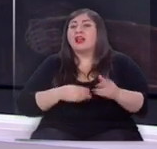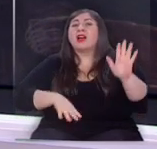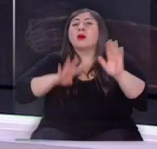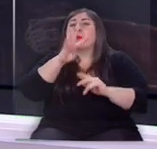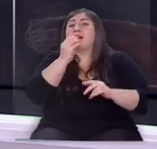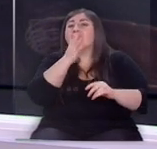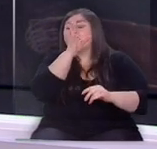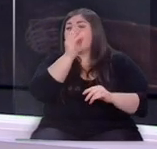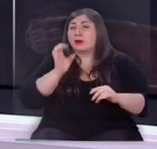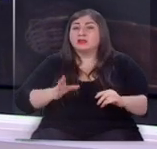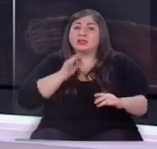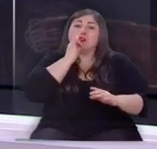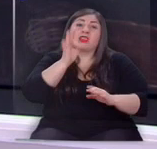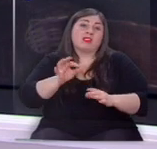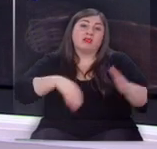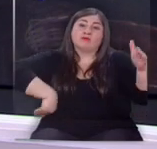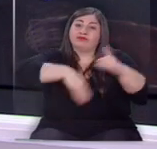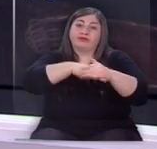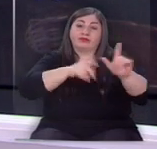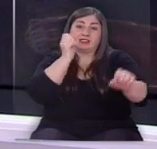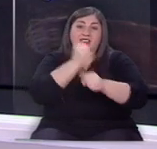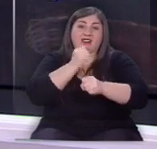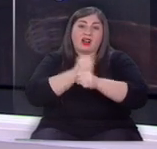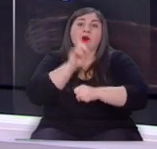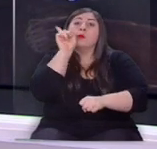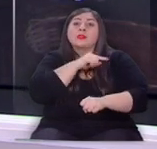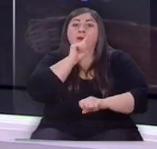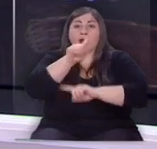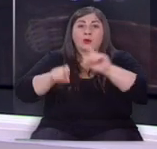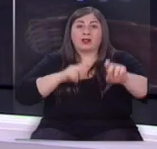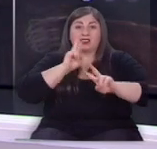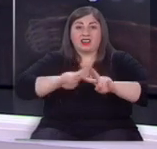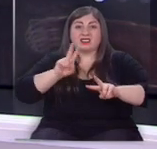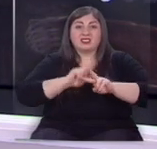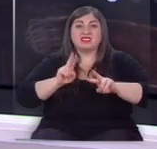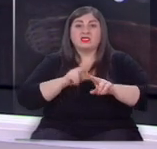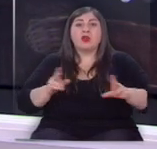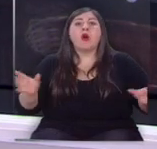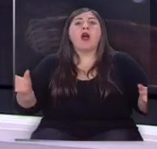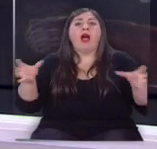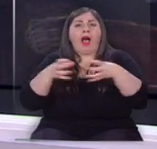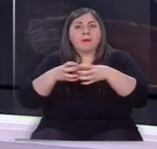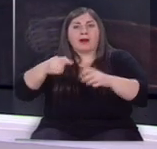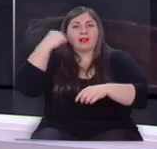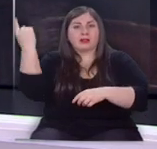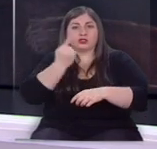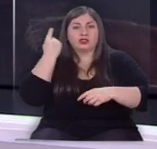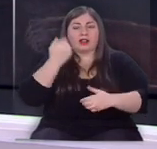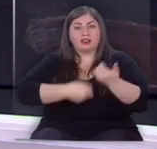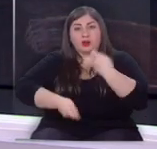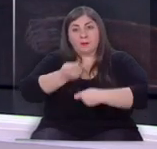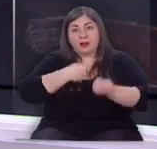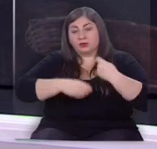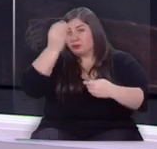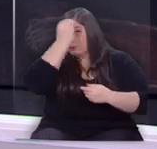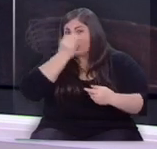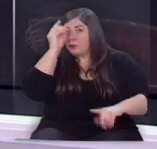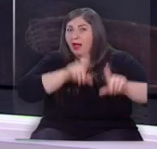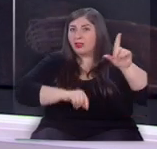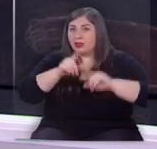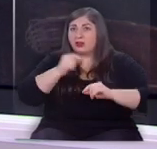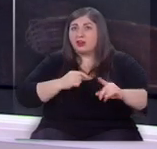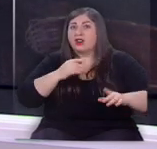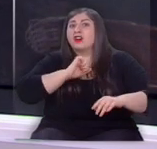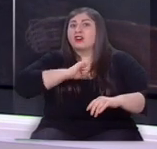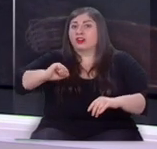haber tenido que desvincular trabajadores. Todo esto reveló la última encuesta que realizó la Cámara Nacional de Comercio. Cifras preocupantes y que se contrasta con el